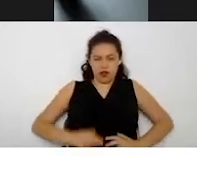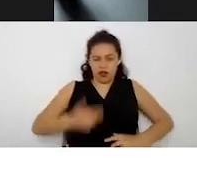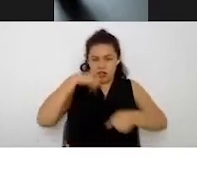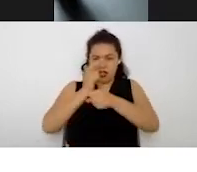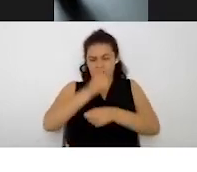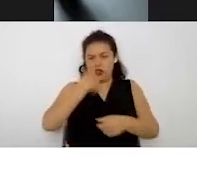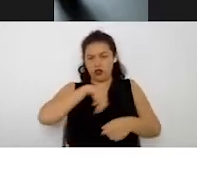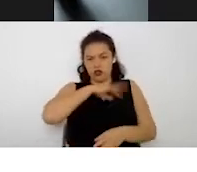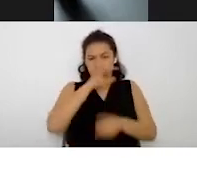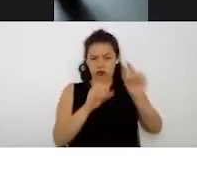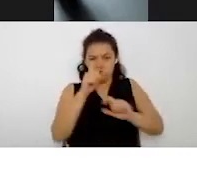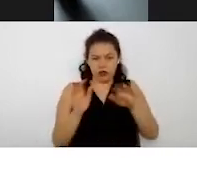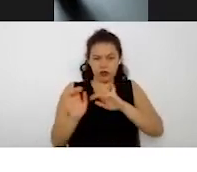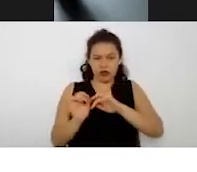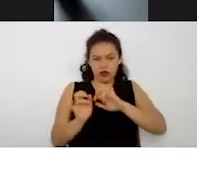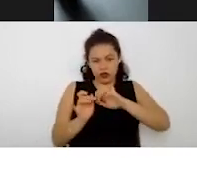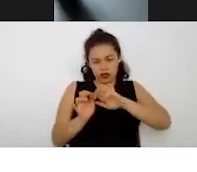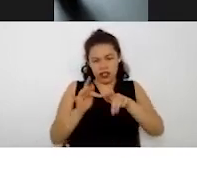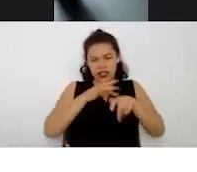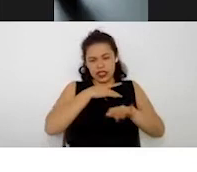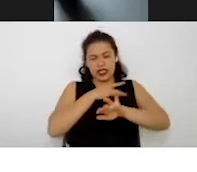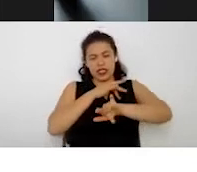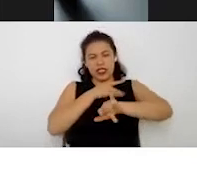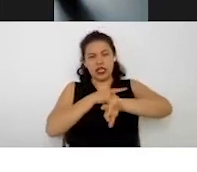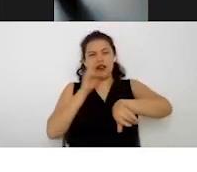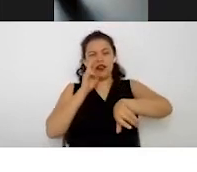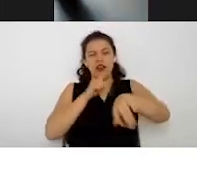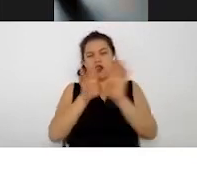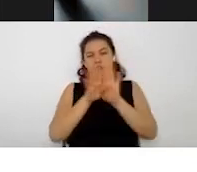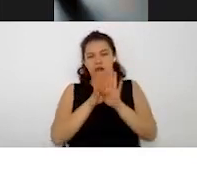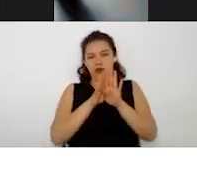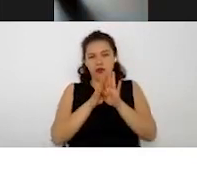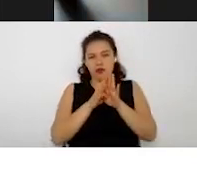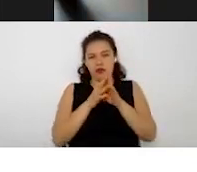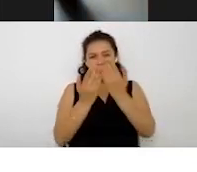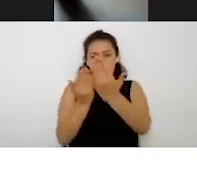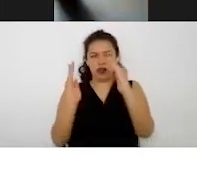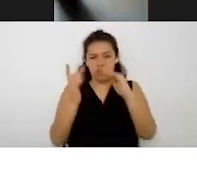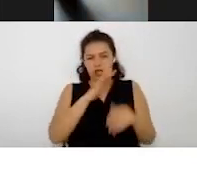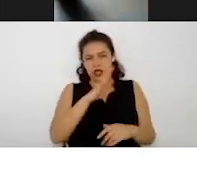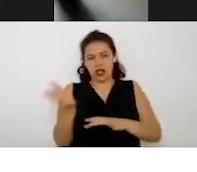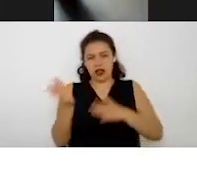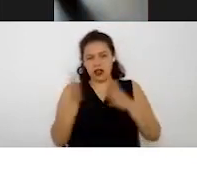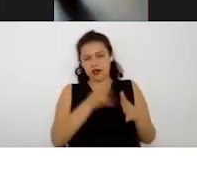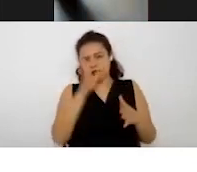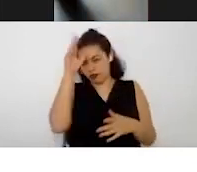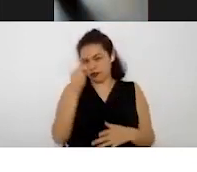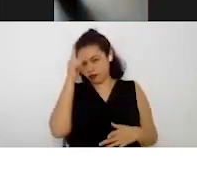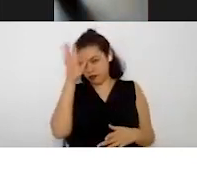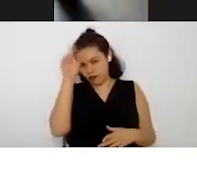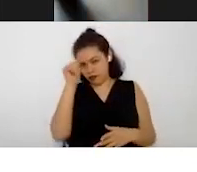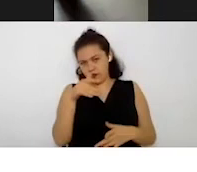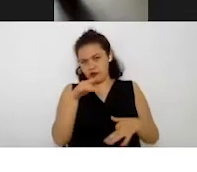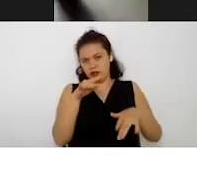palpando. Y vamos sintiendo cómo se va formando ese arco costal. ¿De acuerdo? Vamos palpando, palpando,